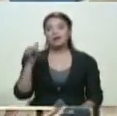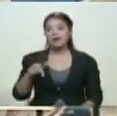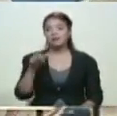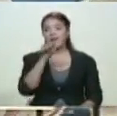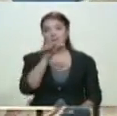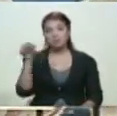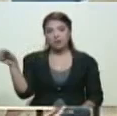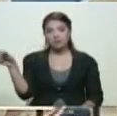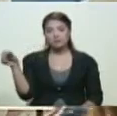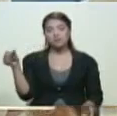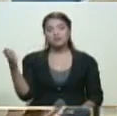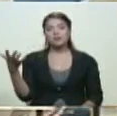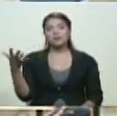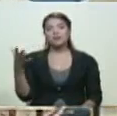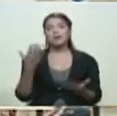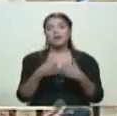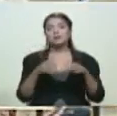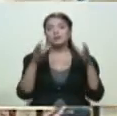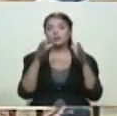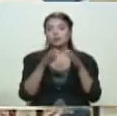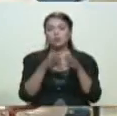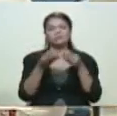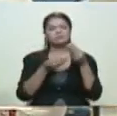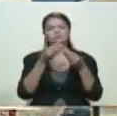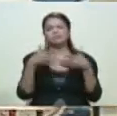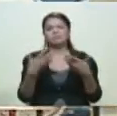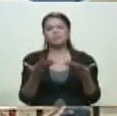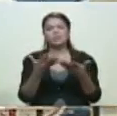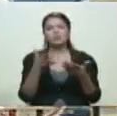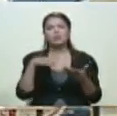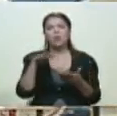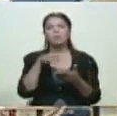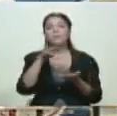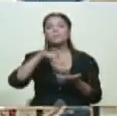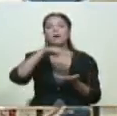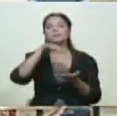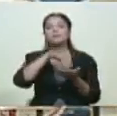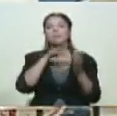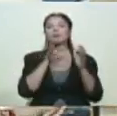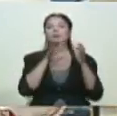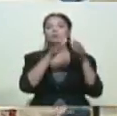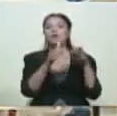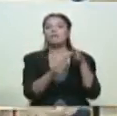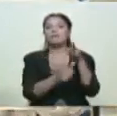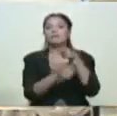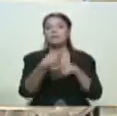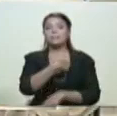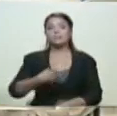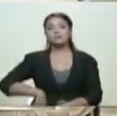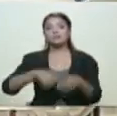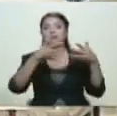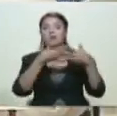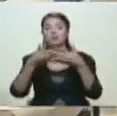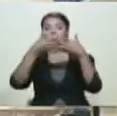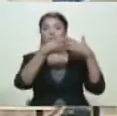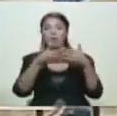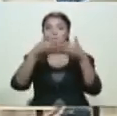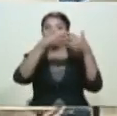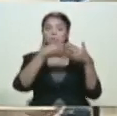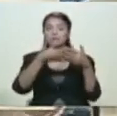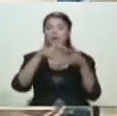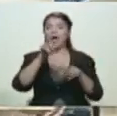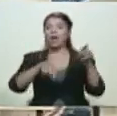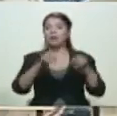semana, en la reunión que se dio en el estado de Florida, en Miami, con el vicepresidente de los Estados Unidos,